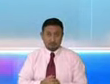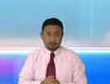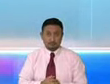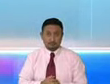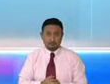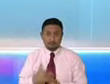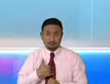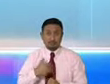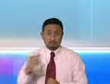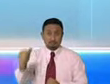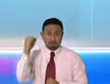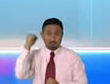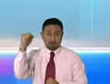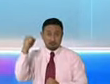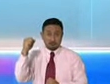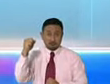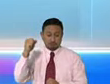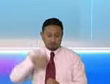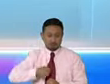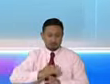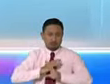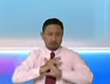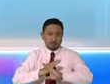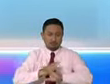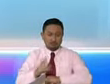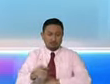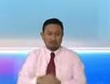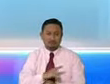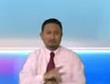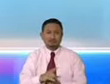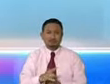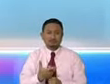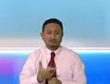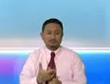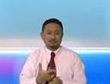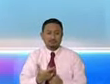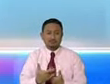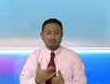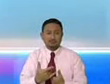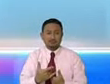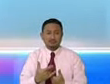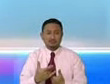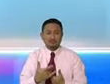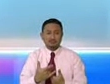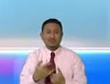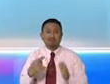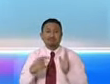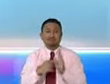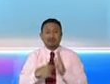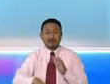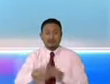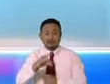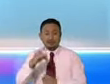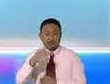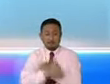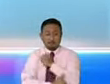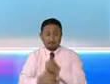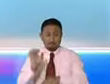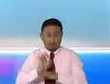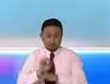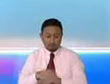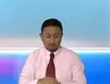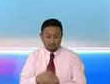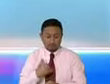tengo derecho también a defender los intereses de mi país. Y este mensaje es muy claro. Nos sentamos a